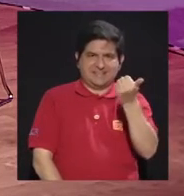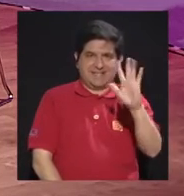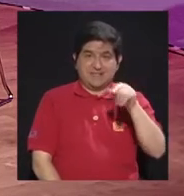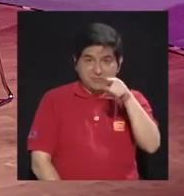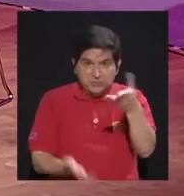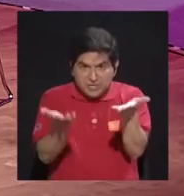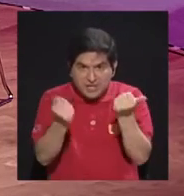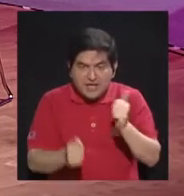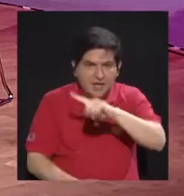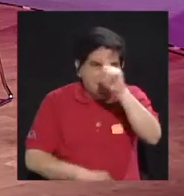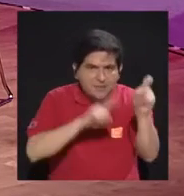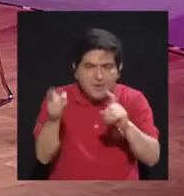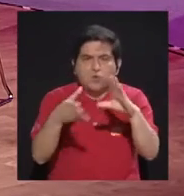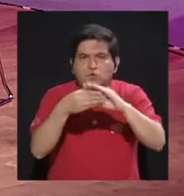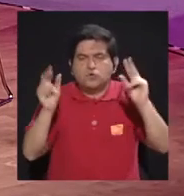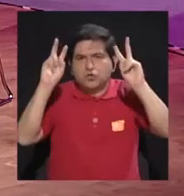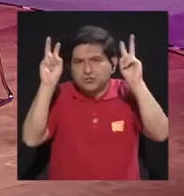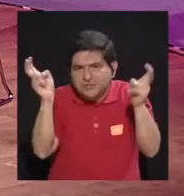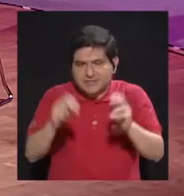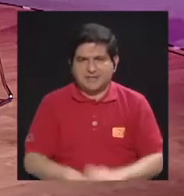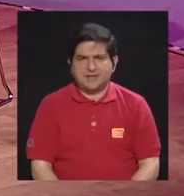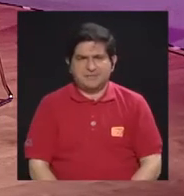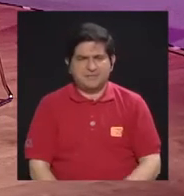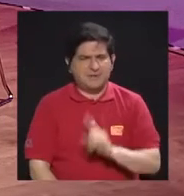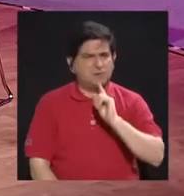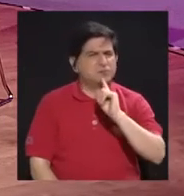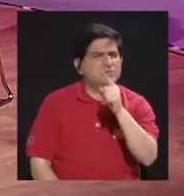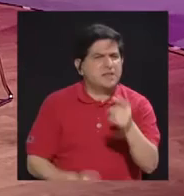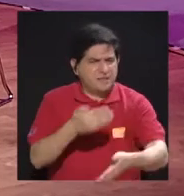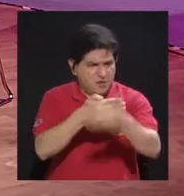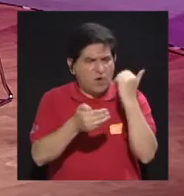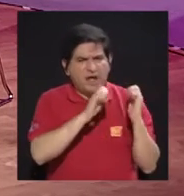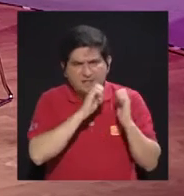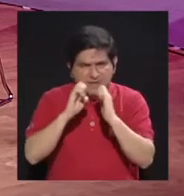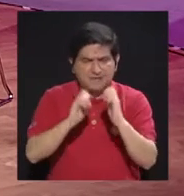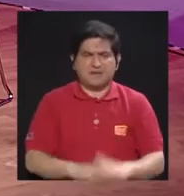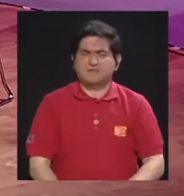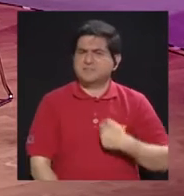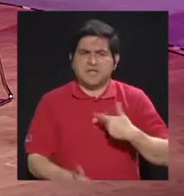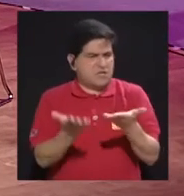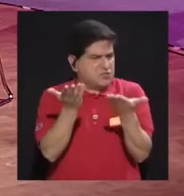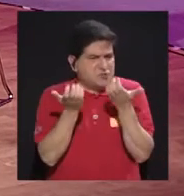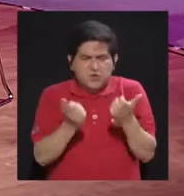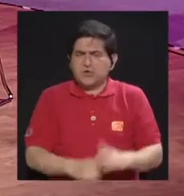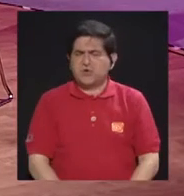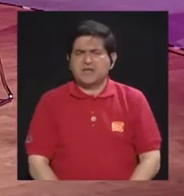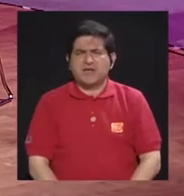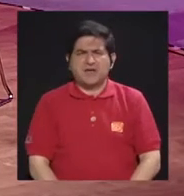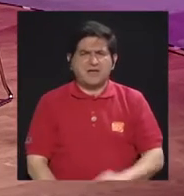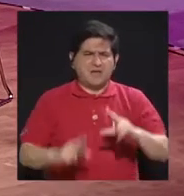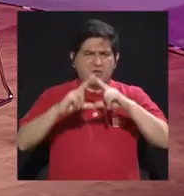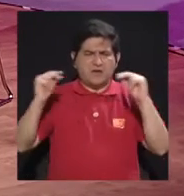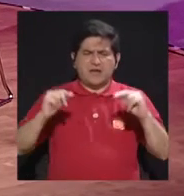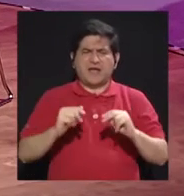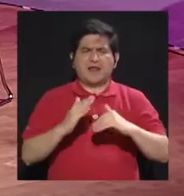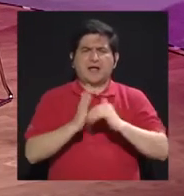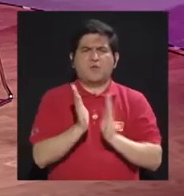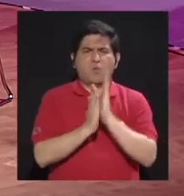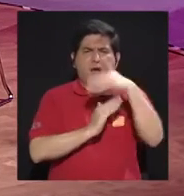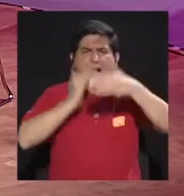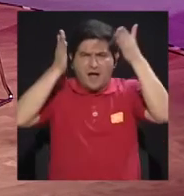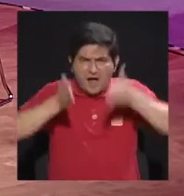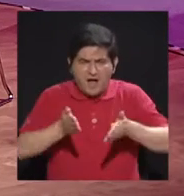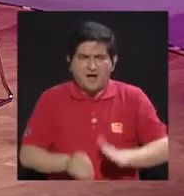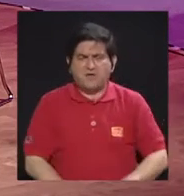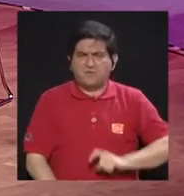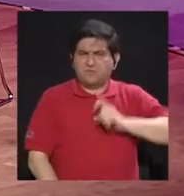hacer comentarios o preguntas sobre este tema. Usted dice en alguna entrevista a Soy la América, yo no quiero que en Nicaragua nos acostumbremos a que un abusador sexual